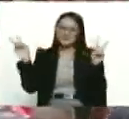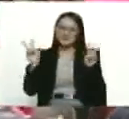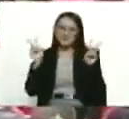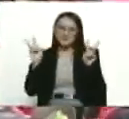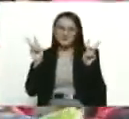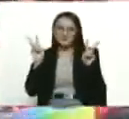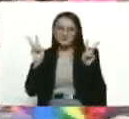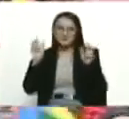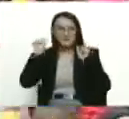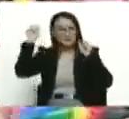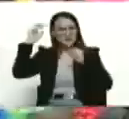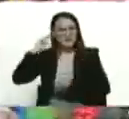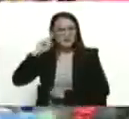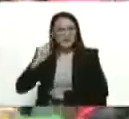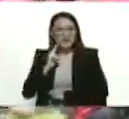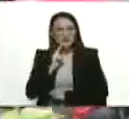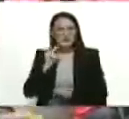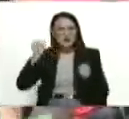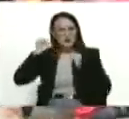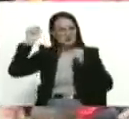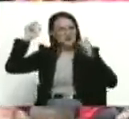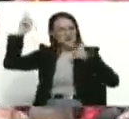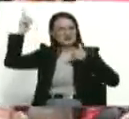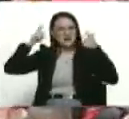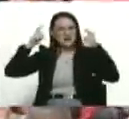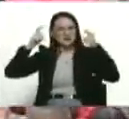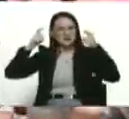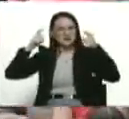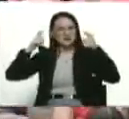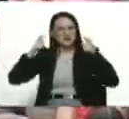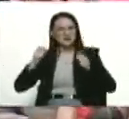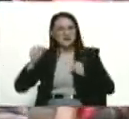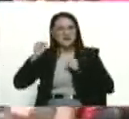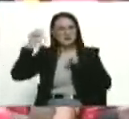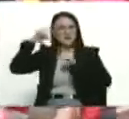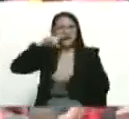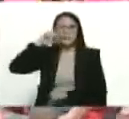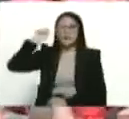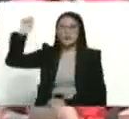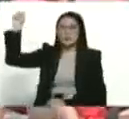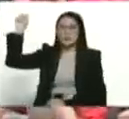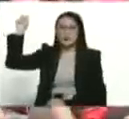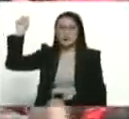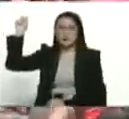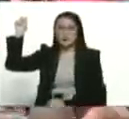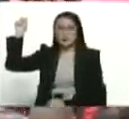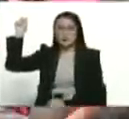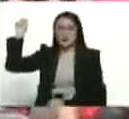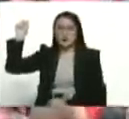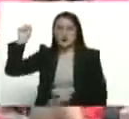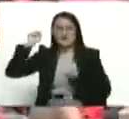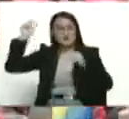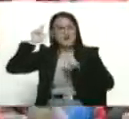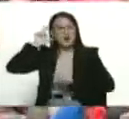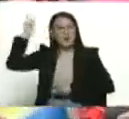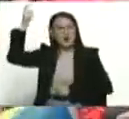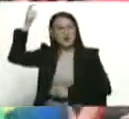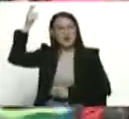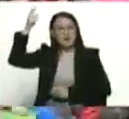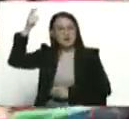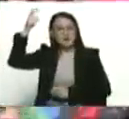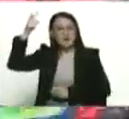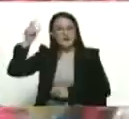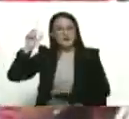viva Bolívar! ¡Que viva Chávez! ¡Que viva Maduro! ¡Viva Guárico!